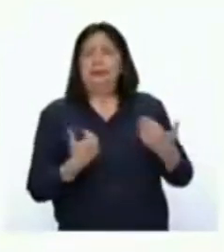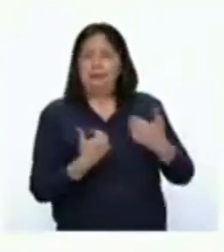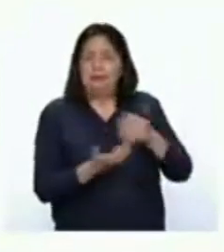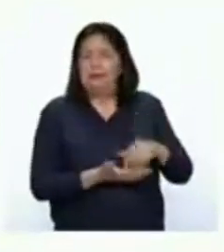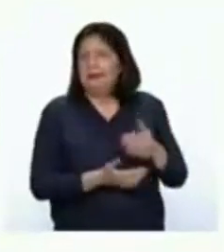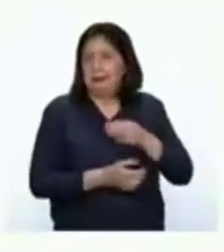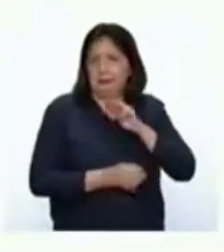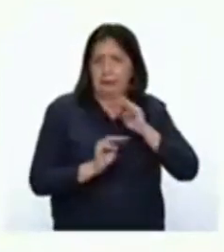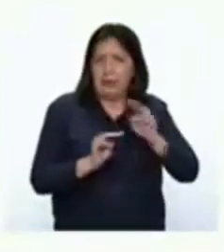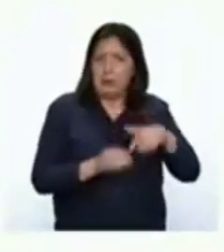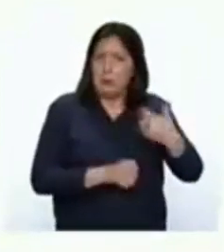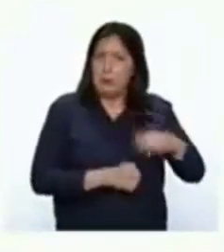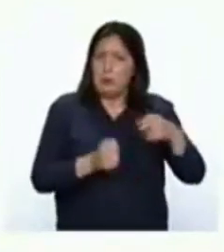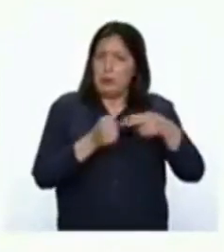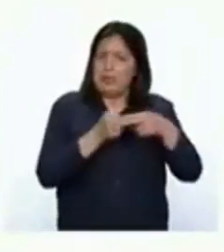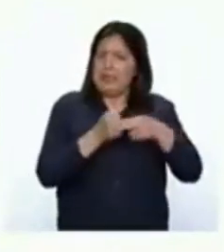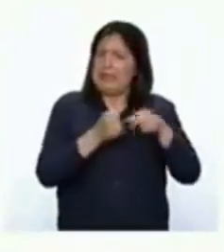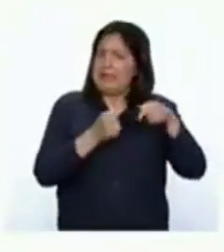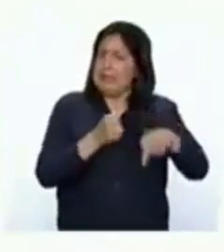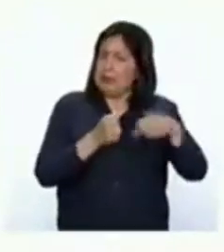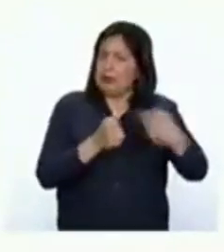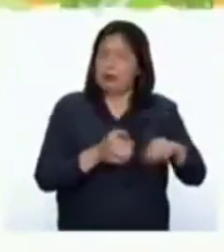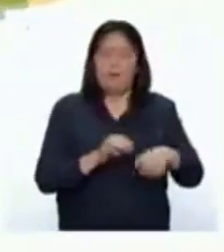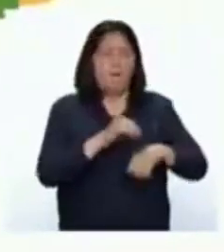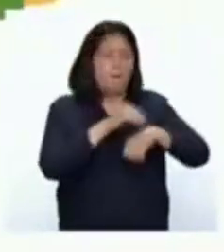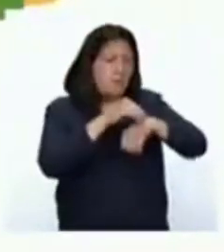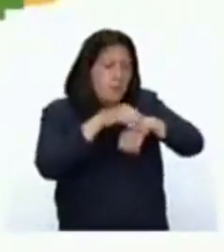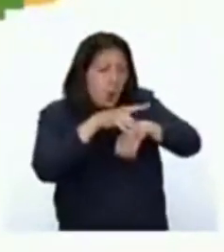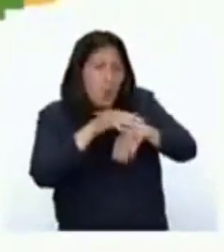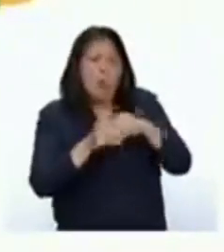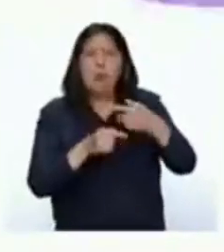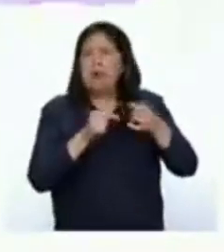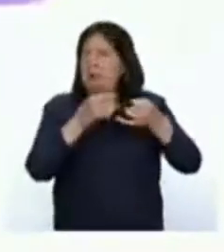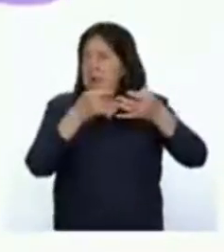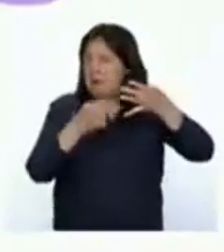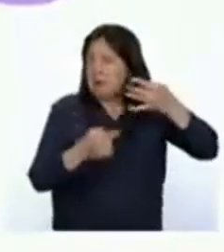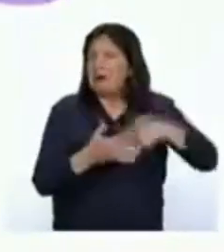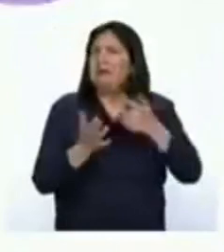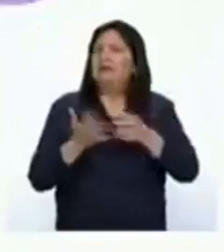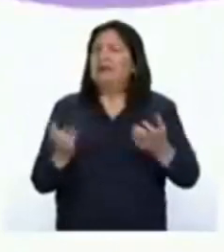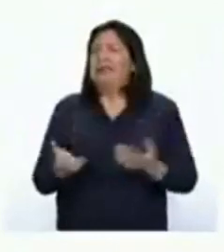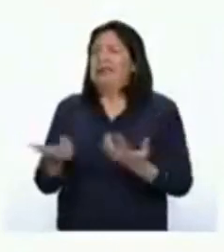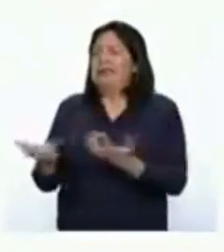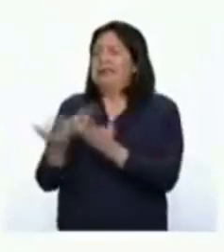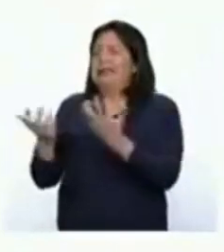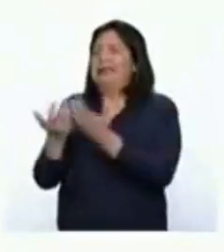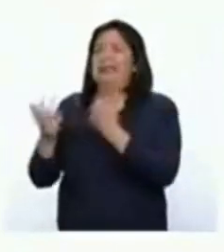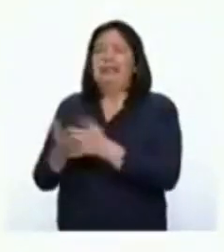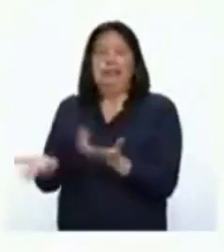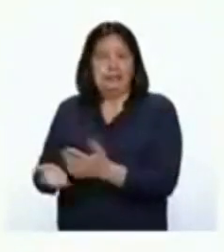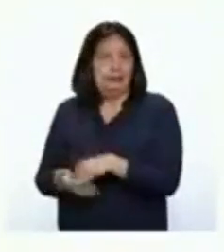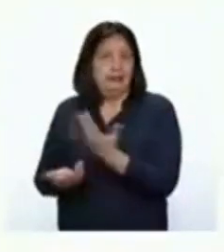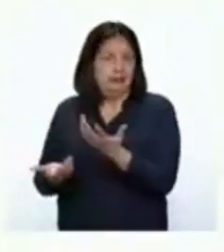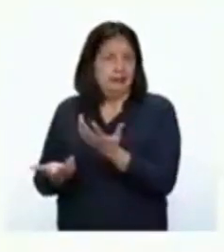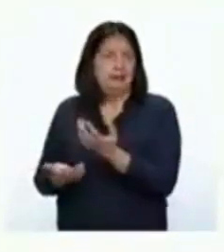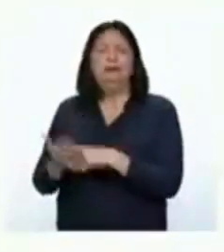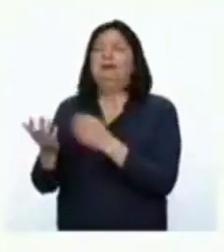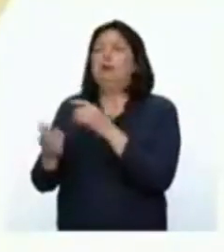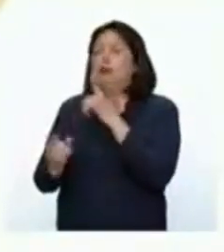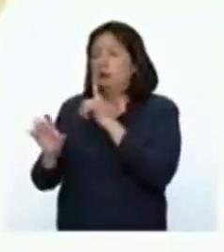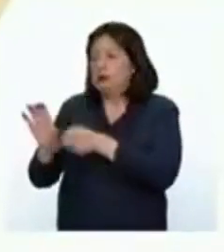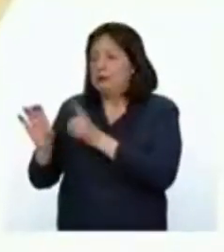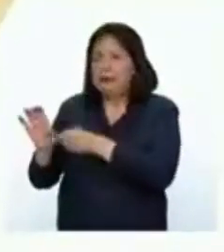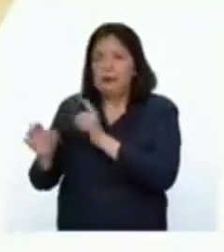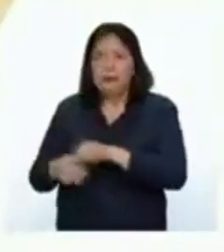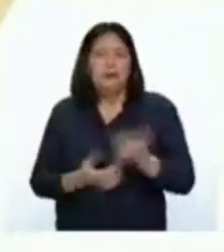hierro y por eso los domingos preparan los mariscos con ensalada de espinaca y tomate. Para beber, Maribel y su hermano